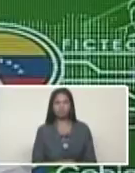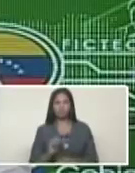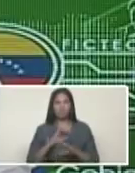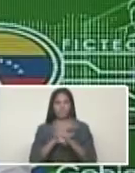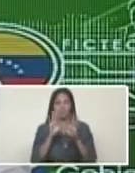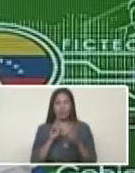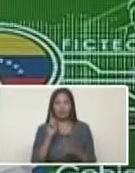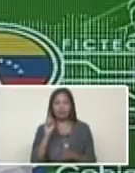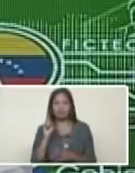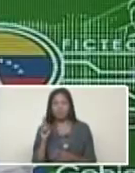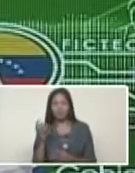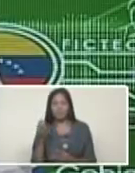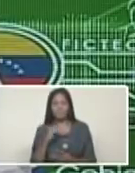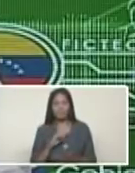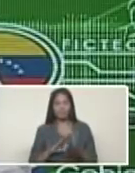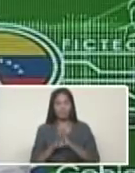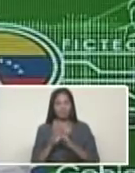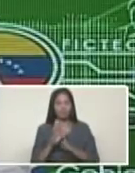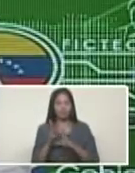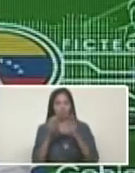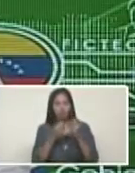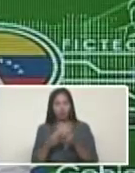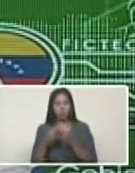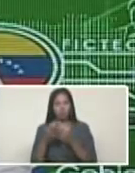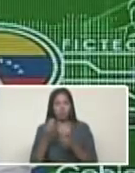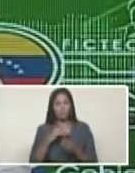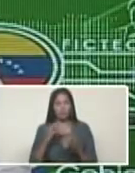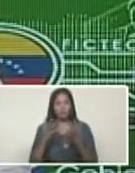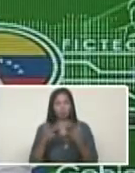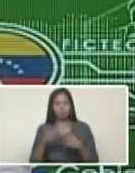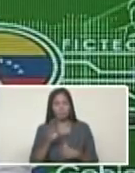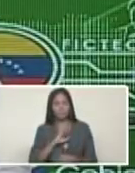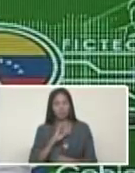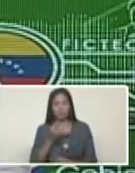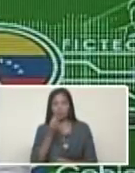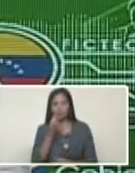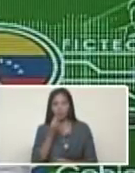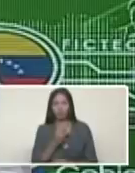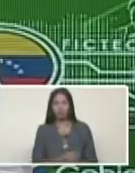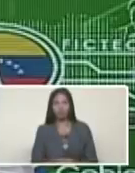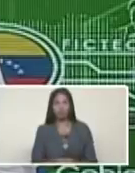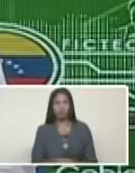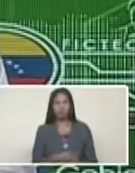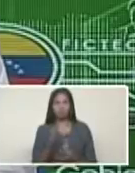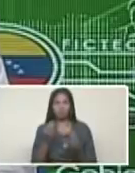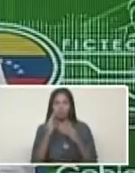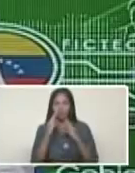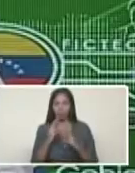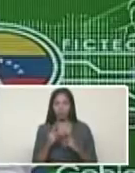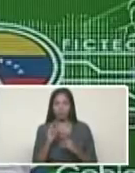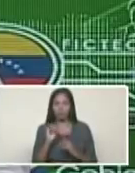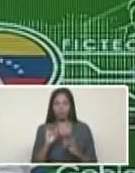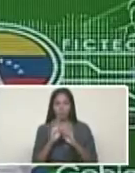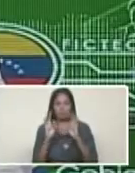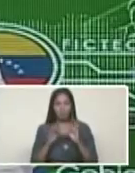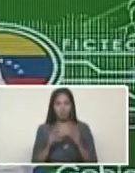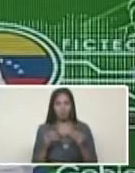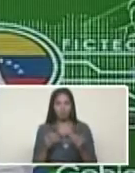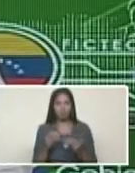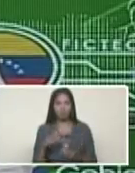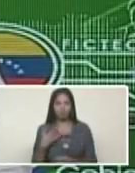a necesidades del desarrollo económico, sobre todo de la producción de alimentos. Hay muchas respuestas aquí que